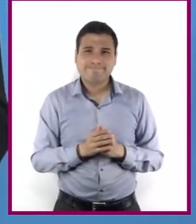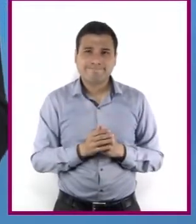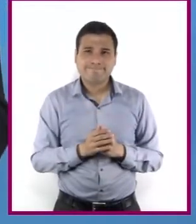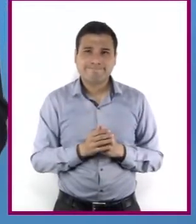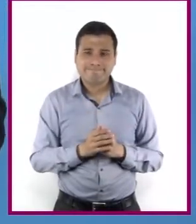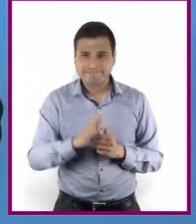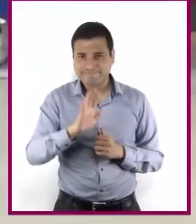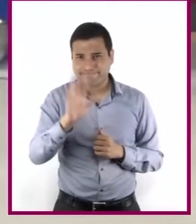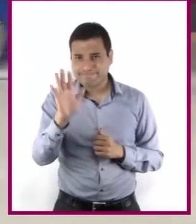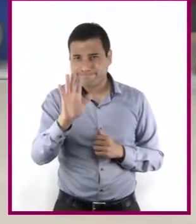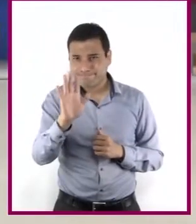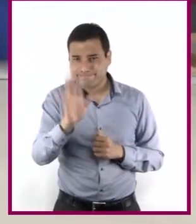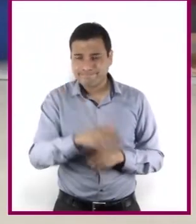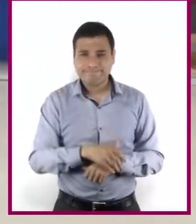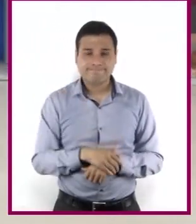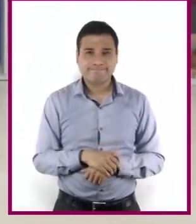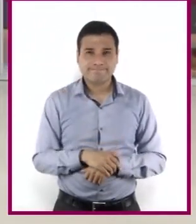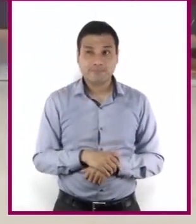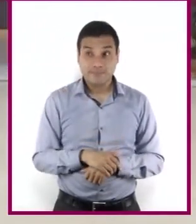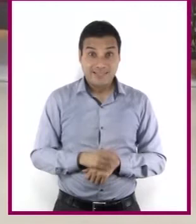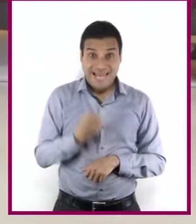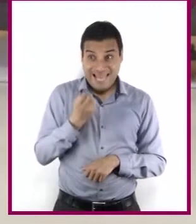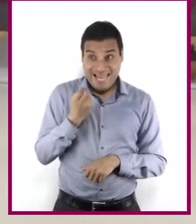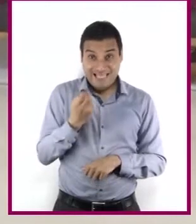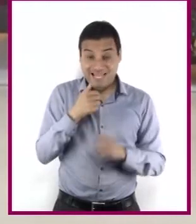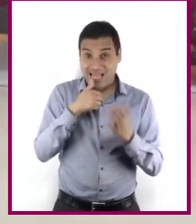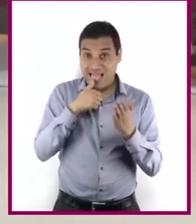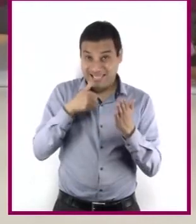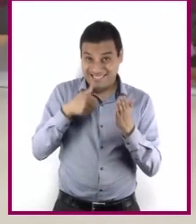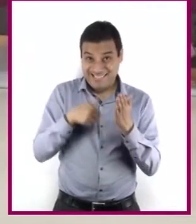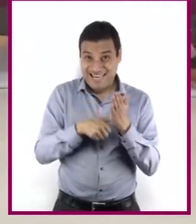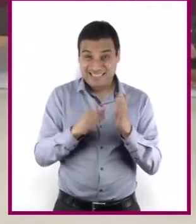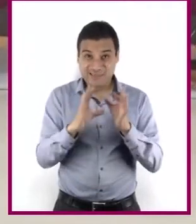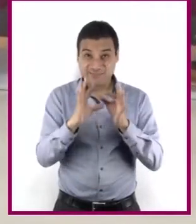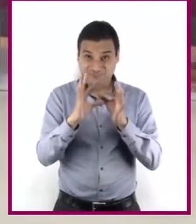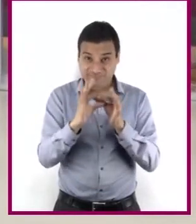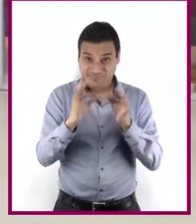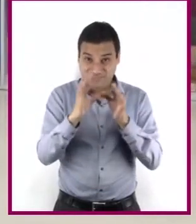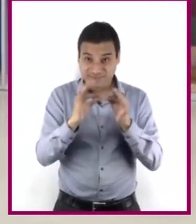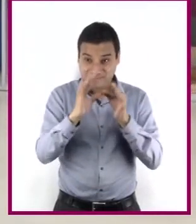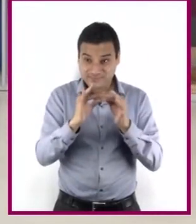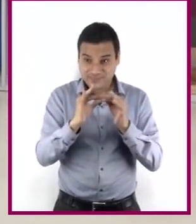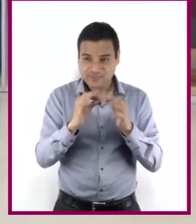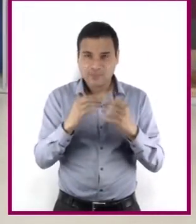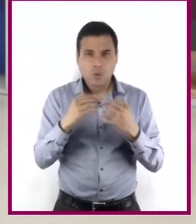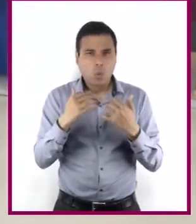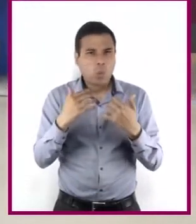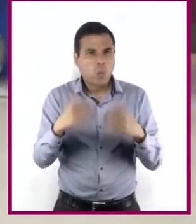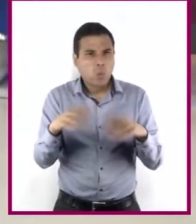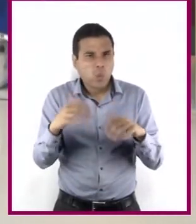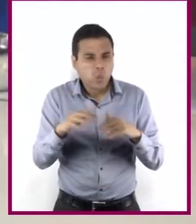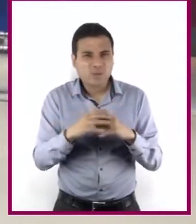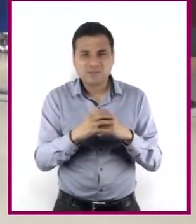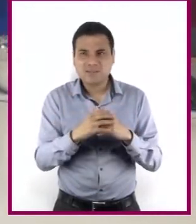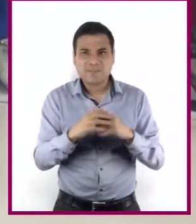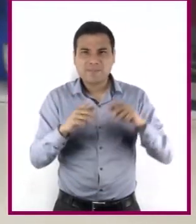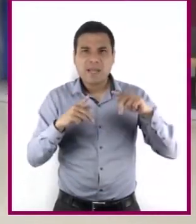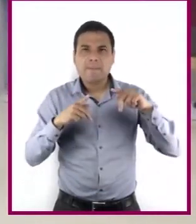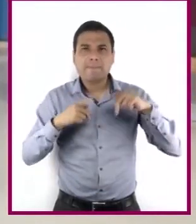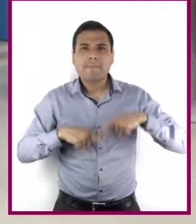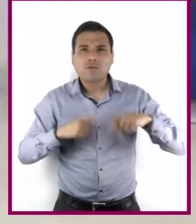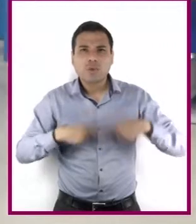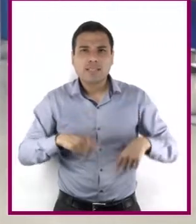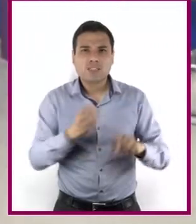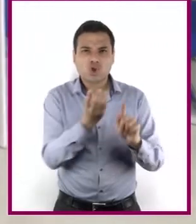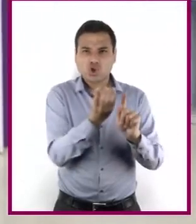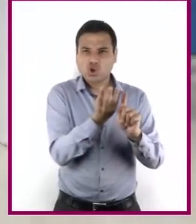Malume. Esta carta refleja cómo la segregación, el racismo y la desigualdad